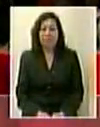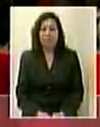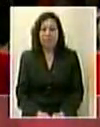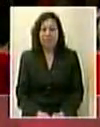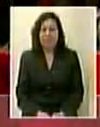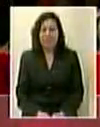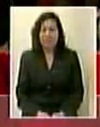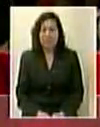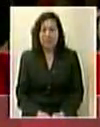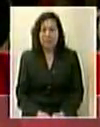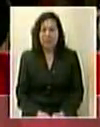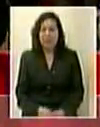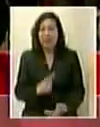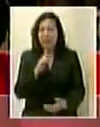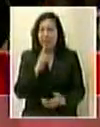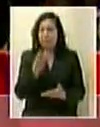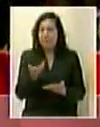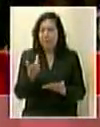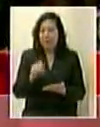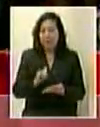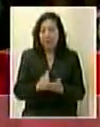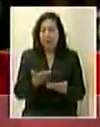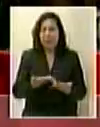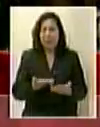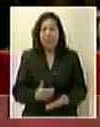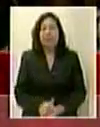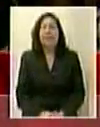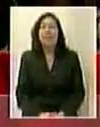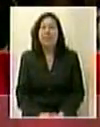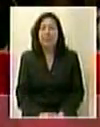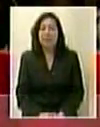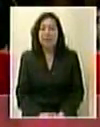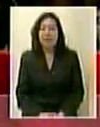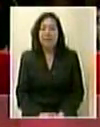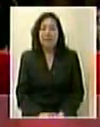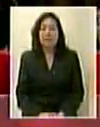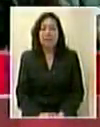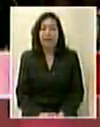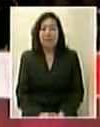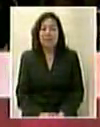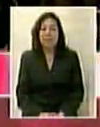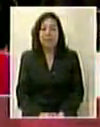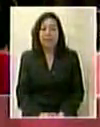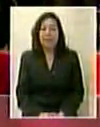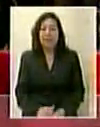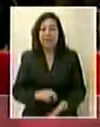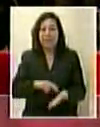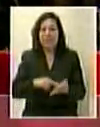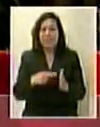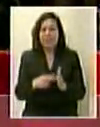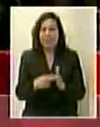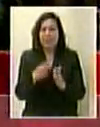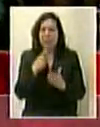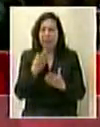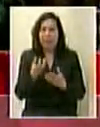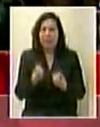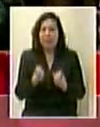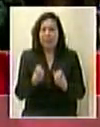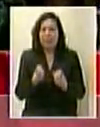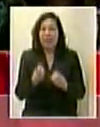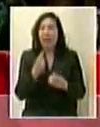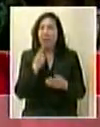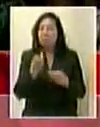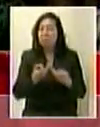caso está el despacho de la presidencia involucrado, hay distintas áreas también,